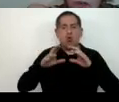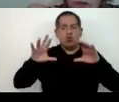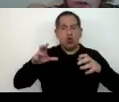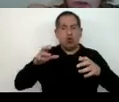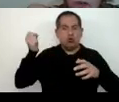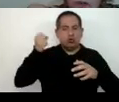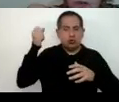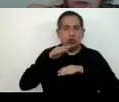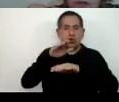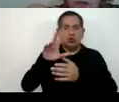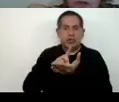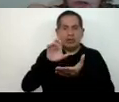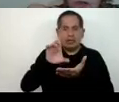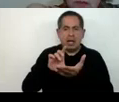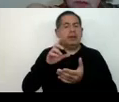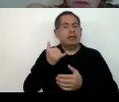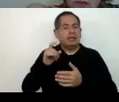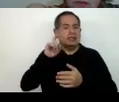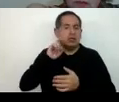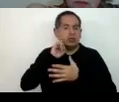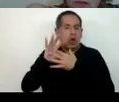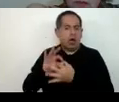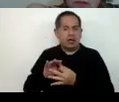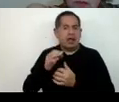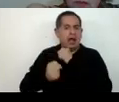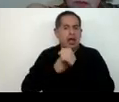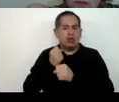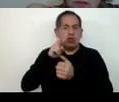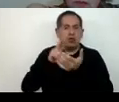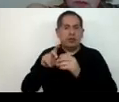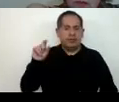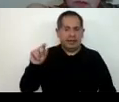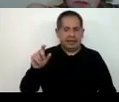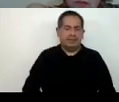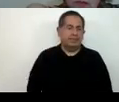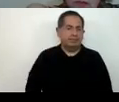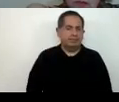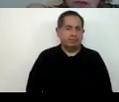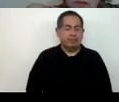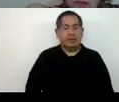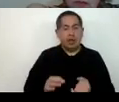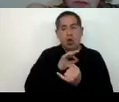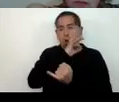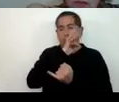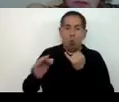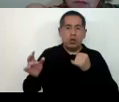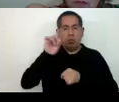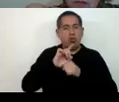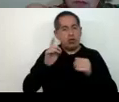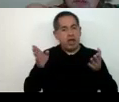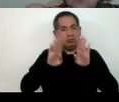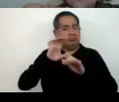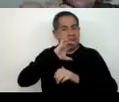sobre discapacidad y sexualidad Geisha 2020. Para el cierre de estas jornadas nos